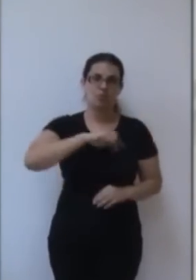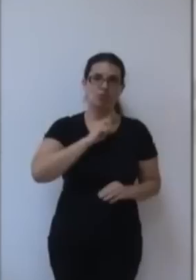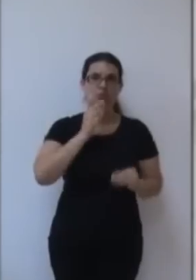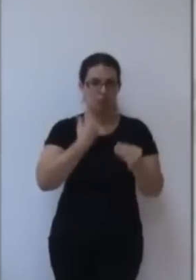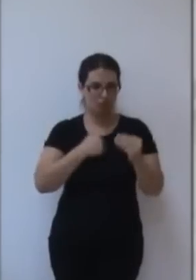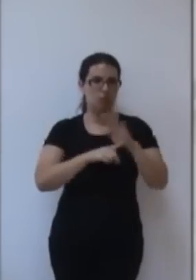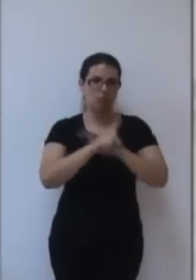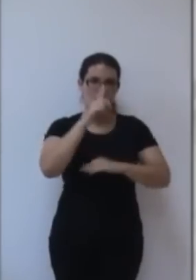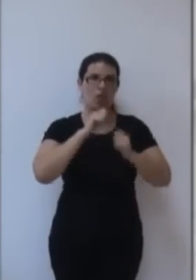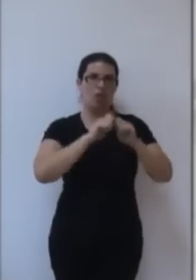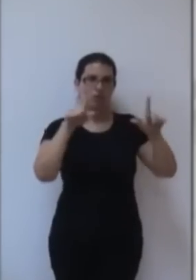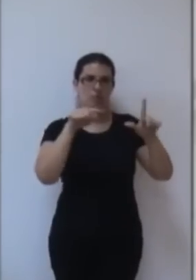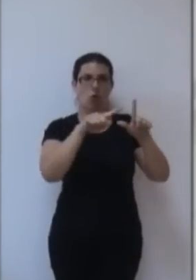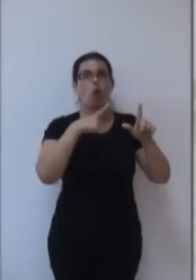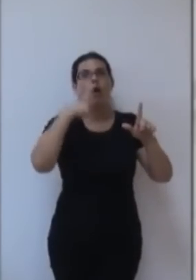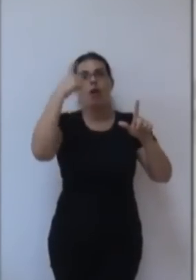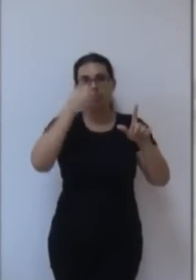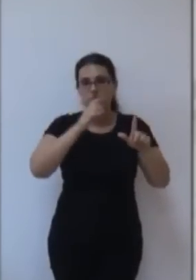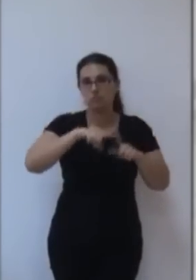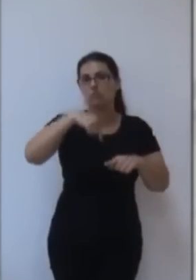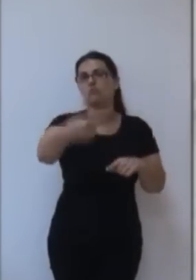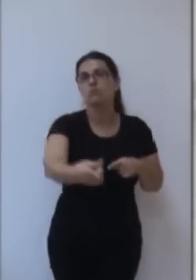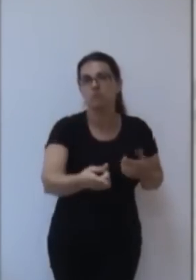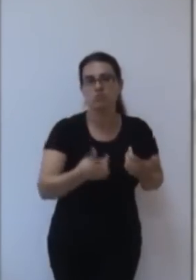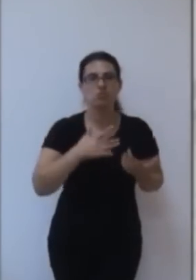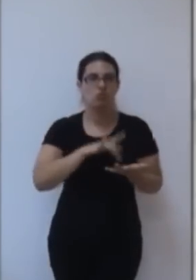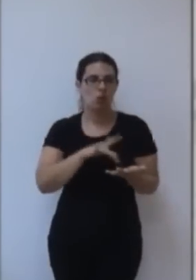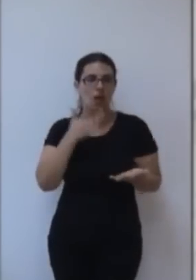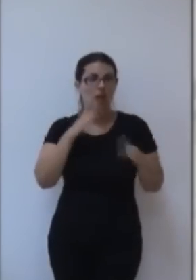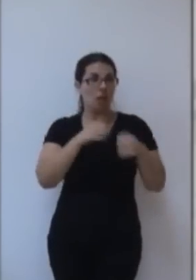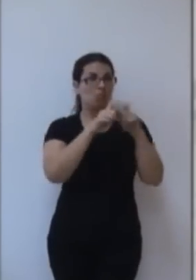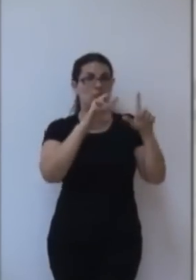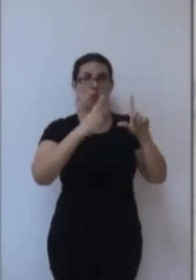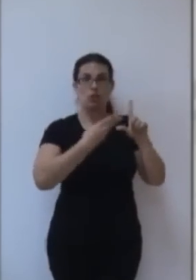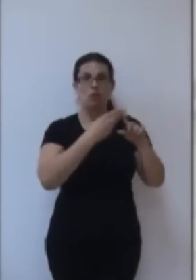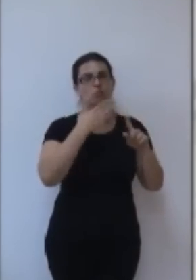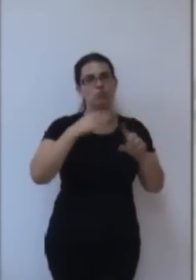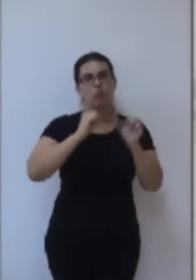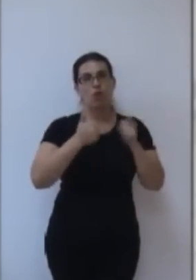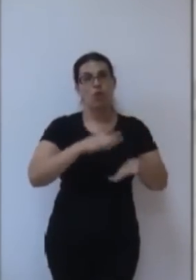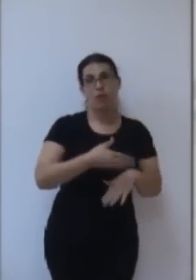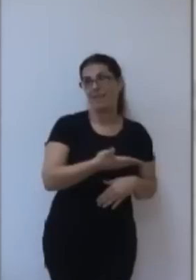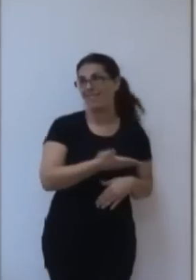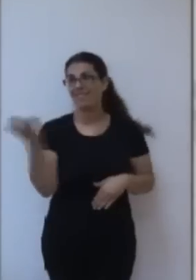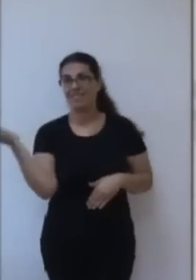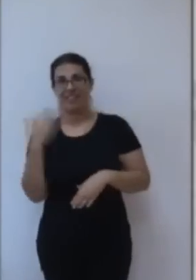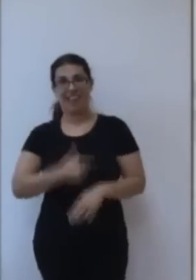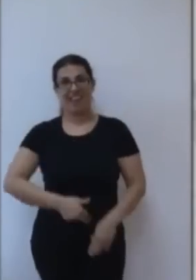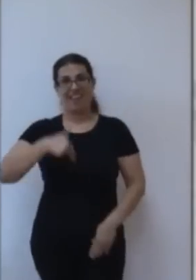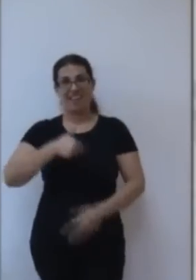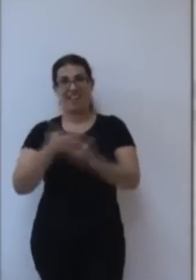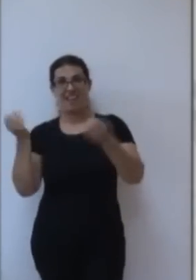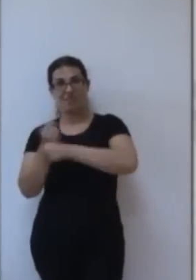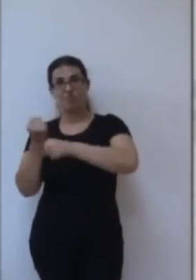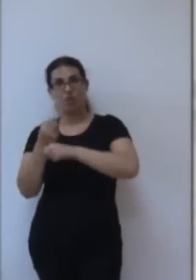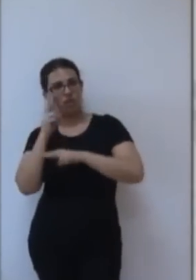y ojalá que pasado mañana este portal sirva de modelo para que los grandes portales de empleo